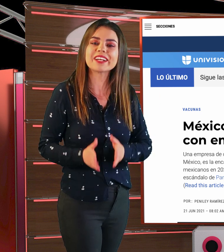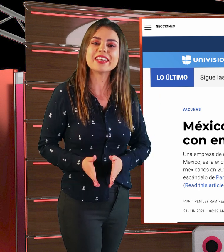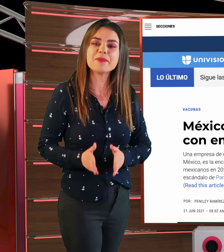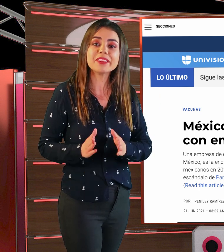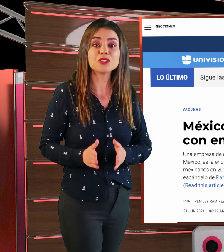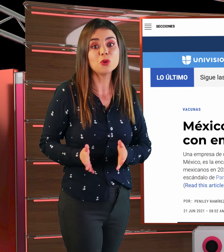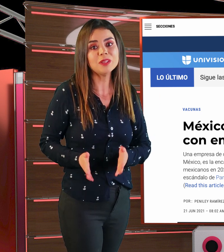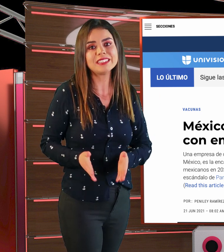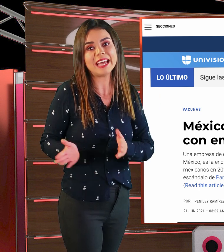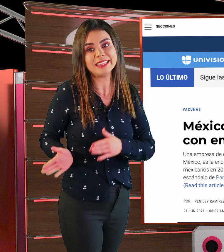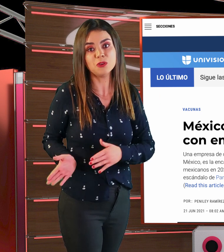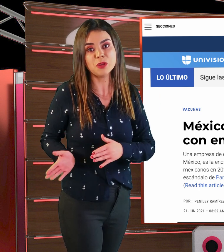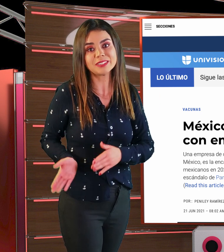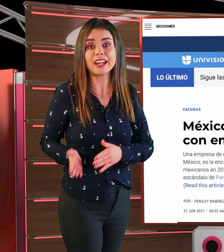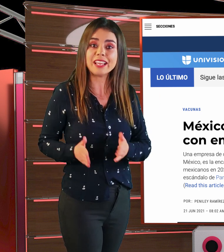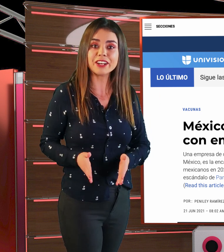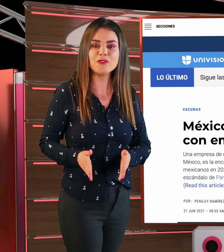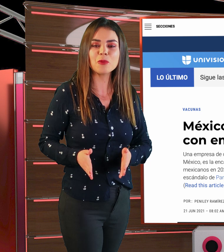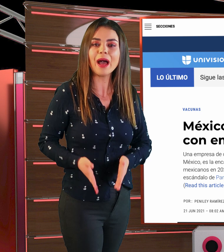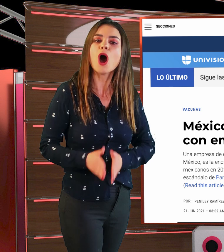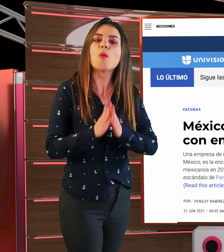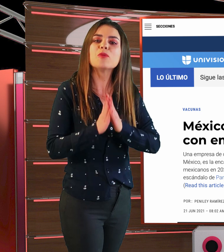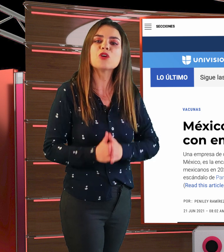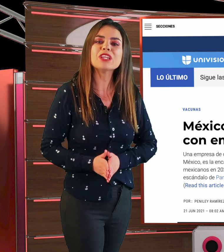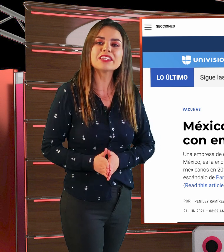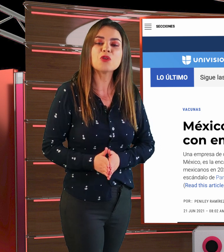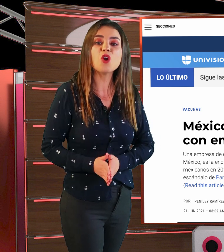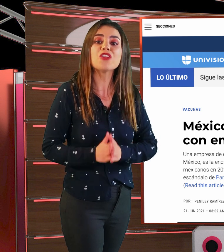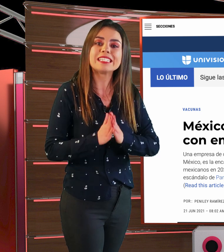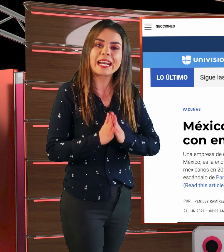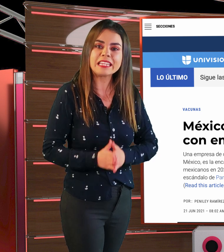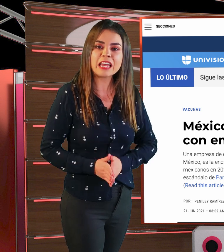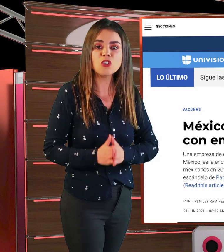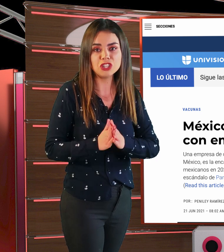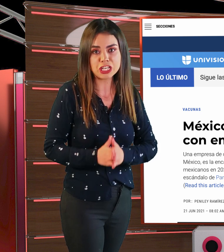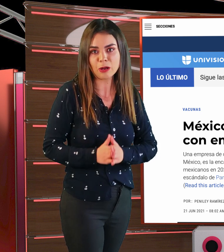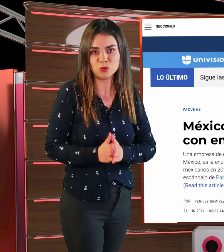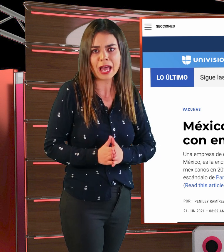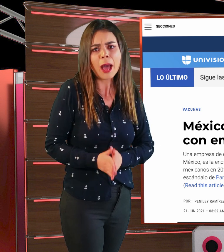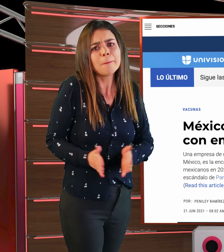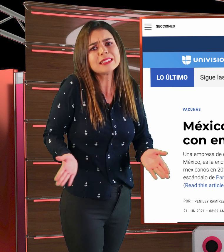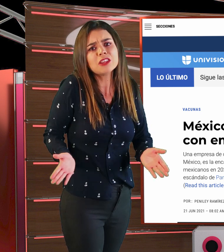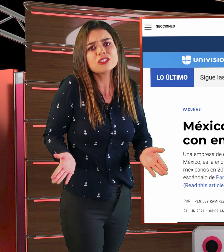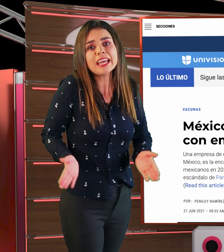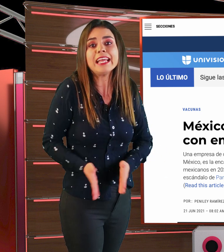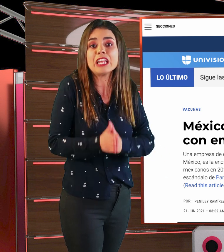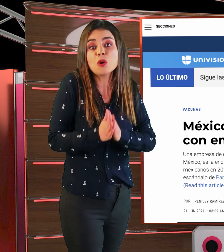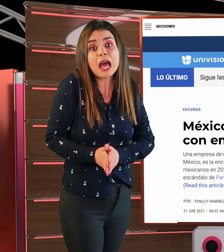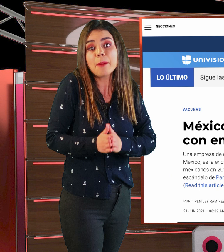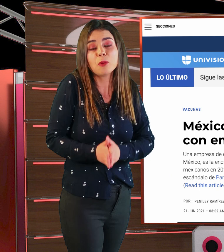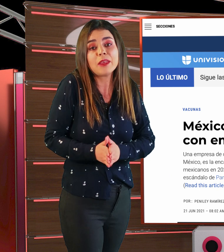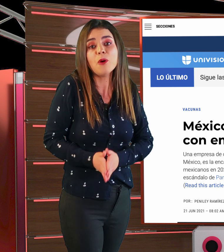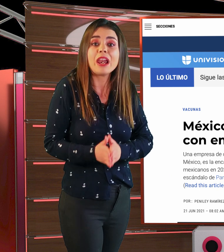pero en realidad también es columnista en El Universal y Reforma, publicó un artículo desacreditando dicha vacuna, basándose en